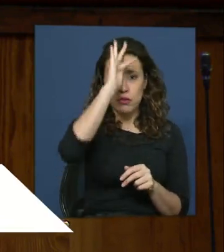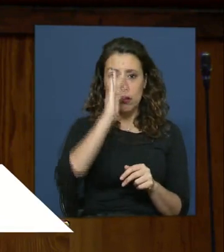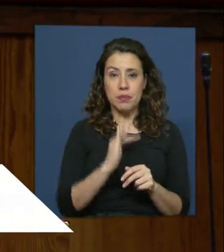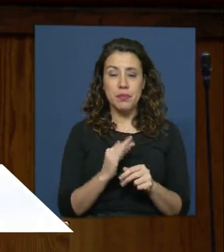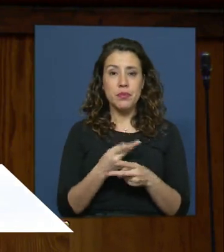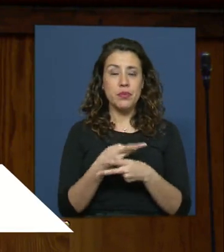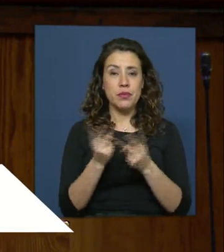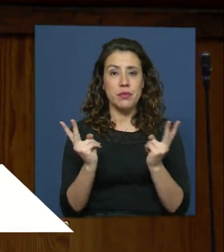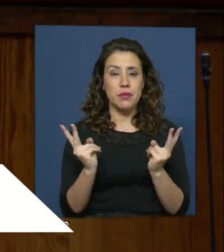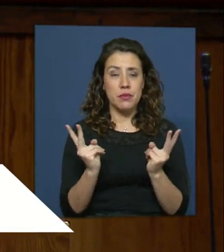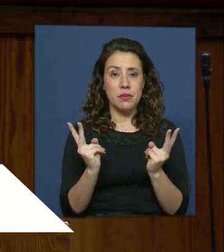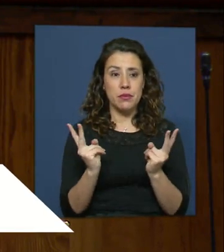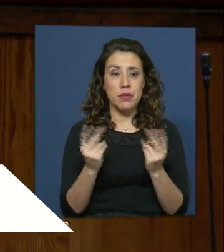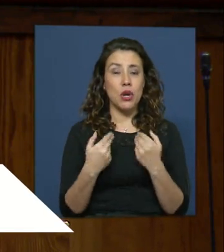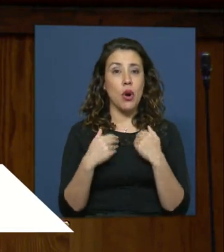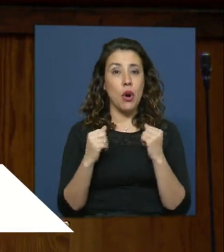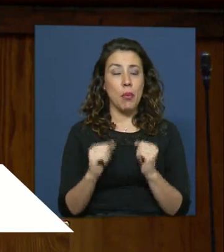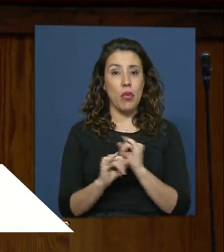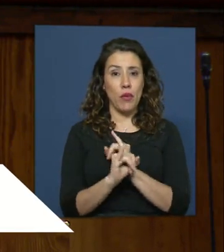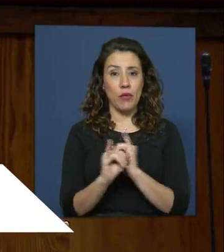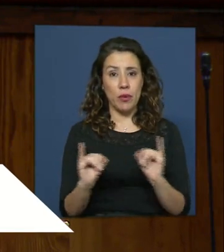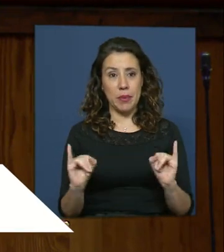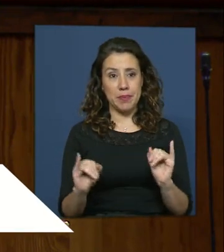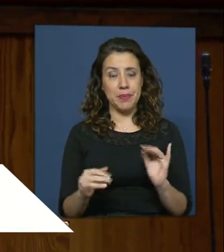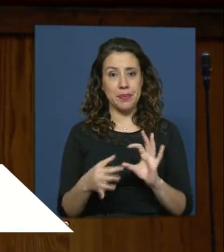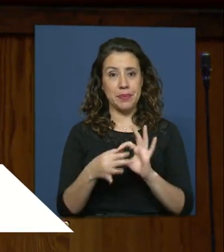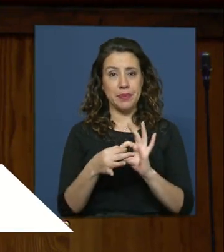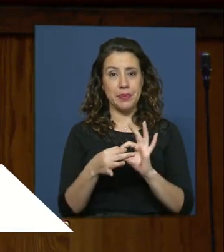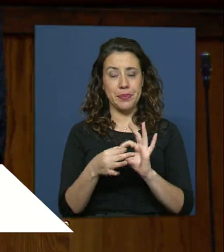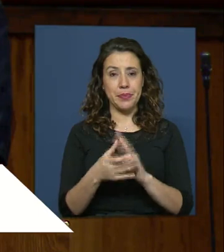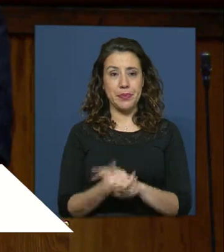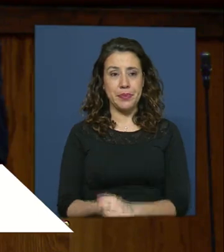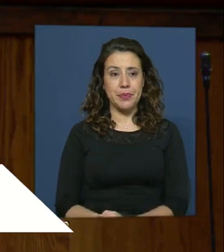público. Es todo cuanto puedo informar. Muchas gracias.